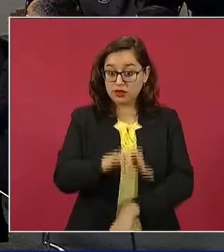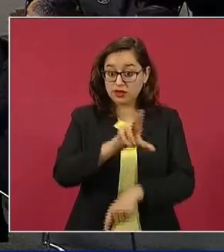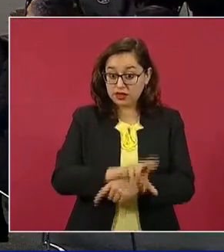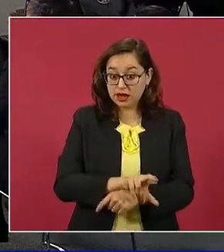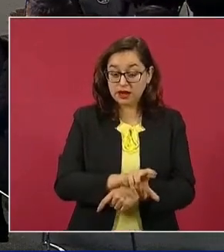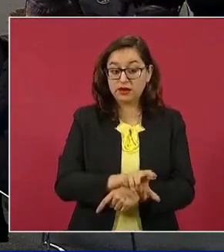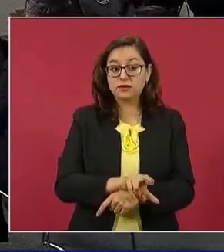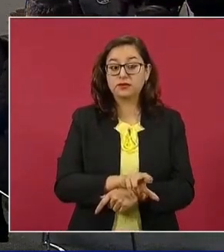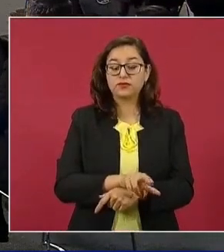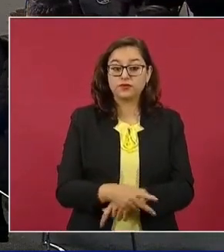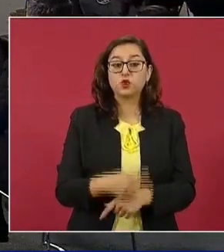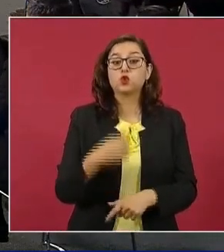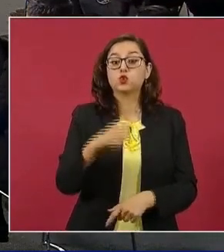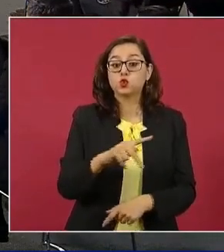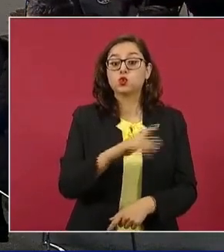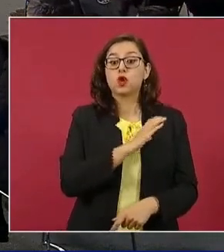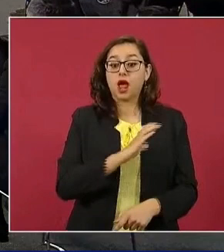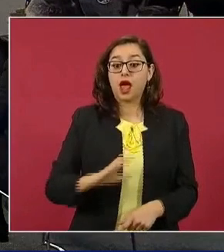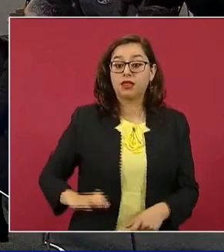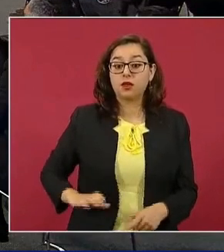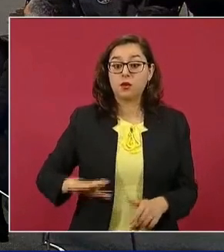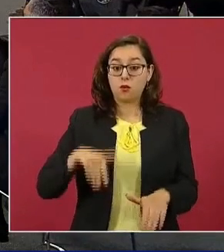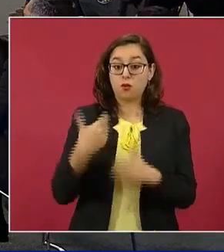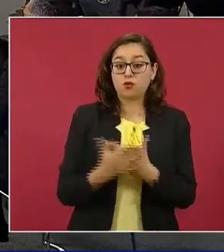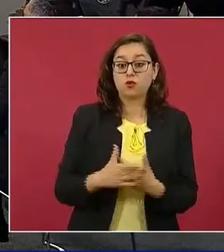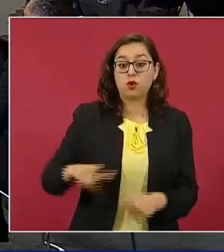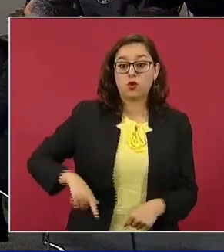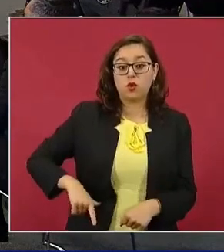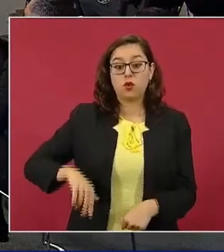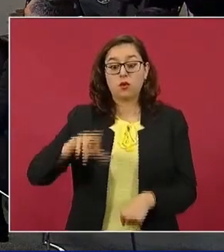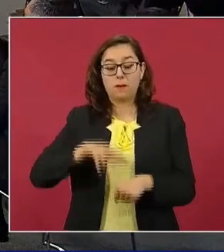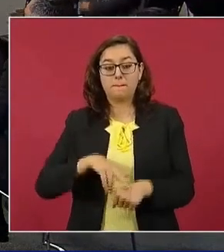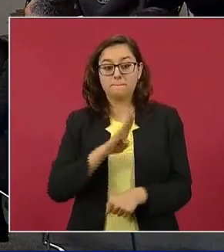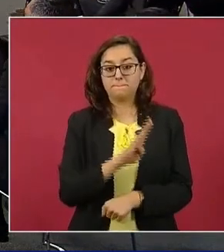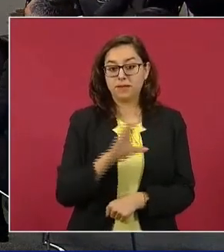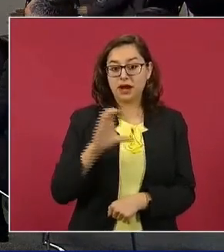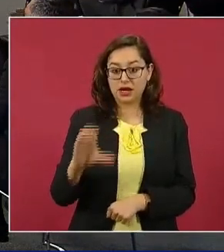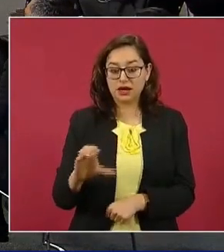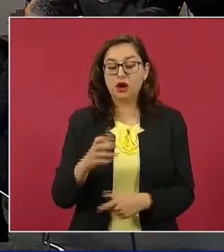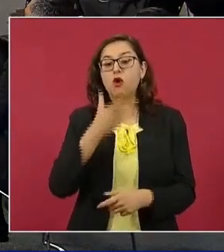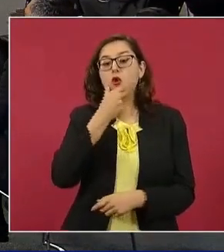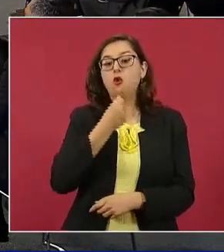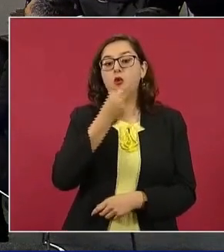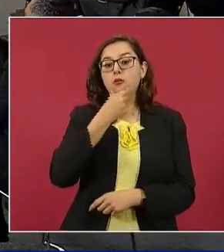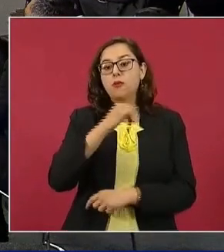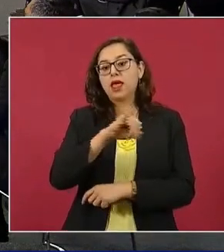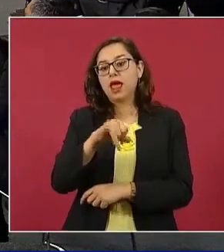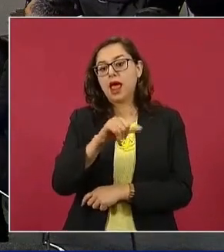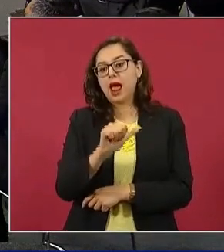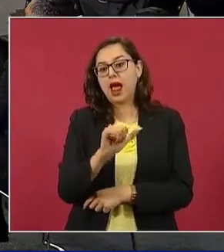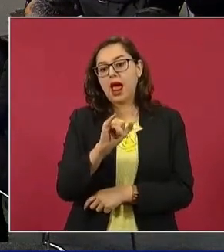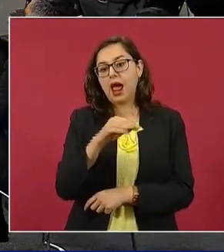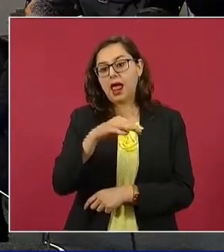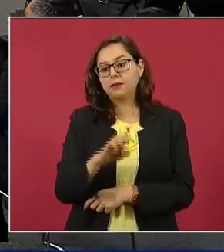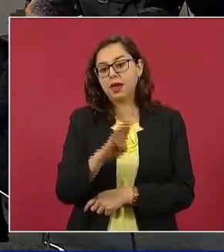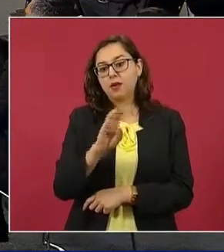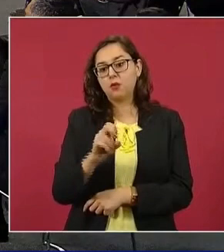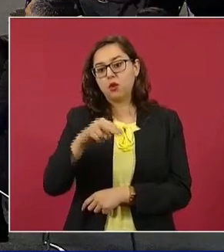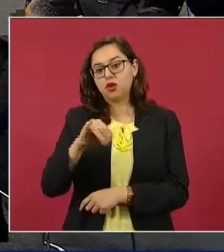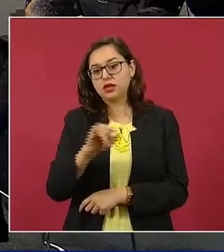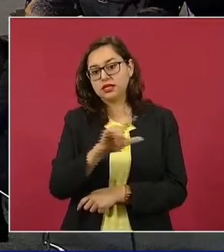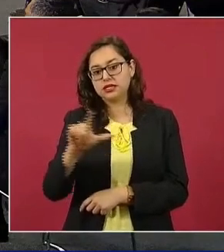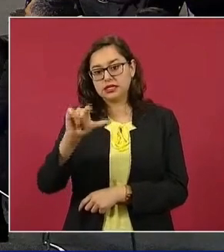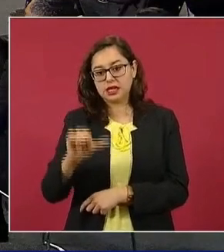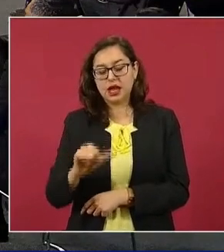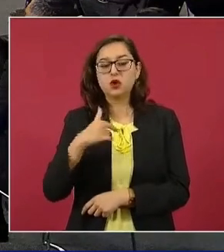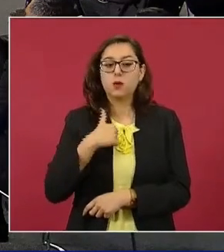su candidato, próximo candidato a la gobernatura de Baja California, el licenciado Jaime Bonilla. Por eso estoy aquí, pidiendo su